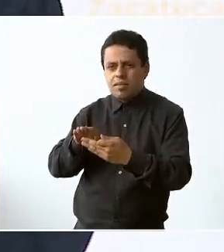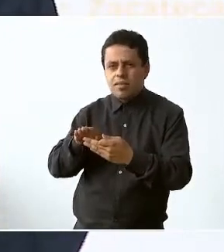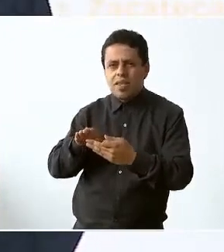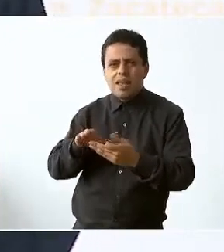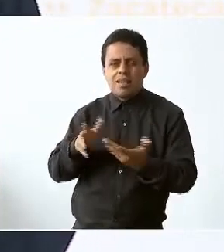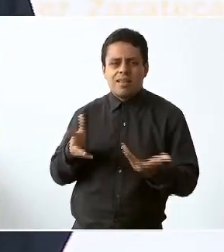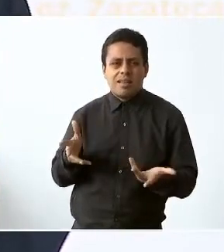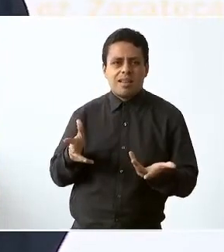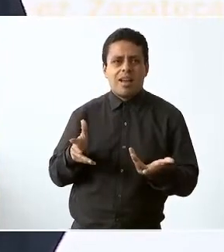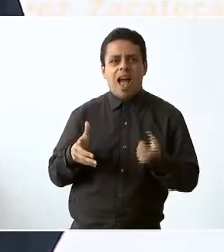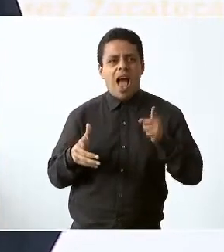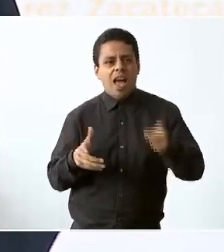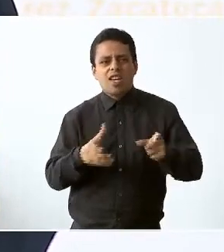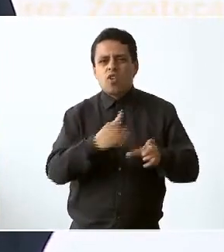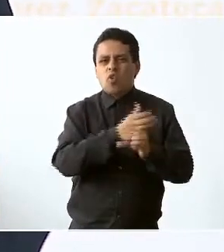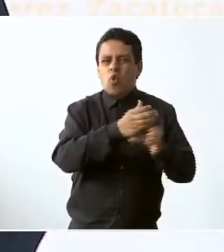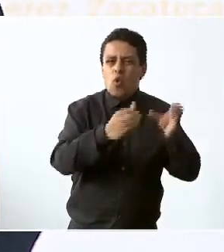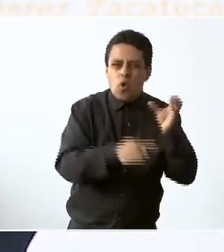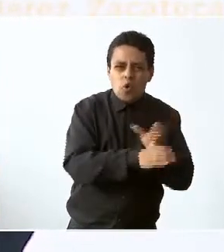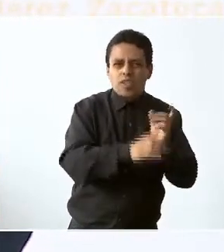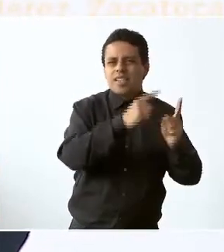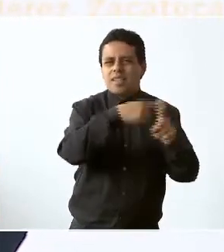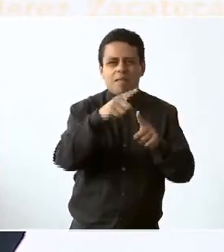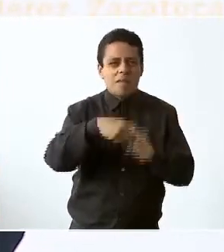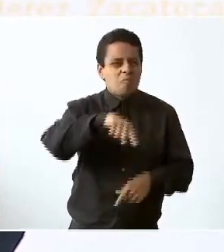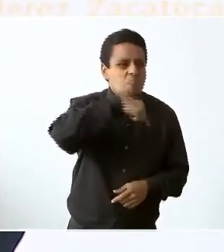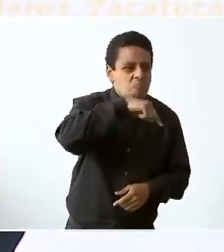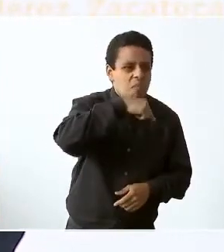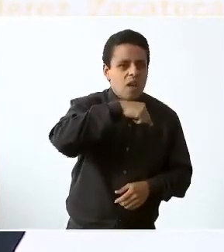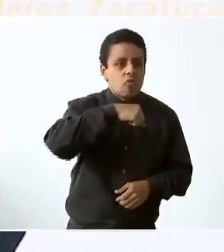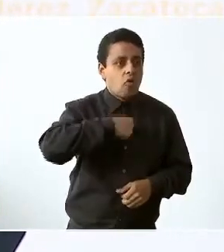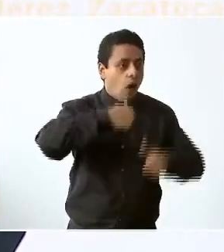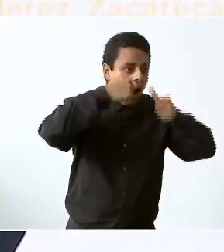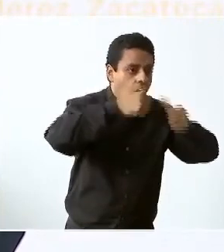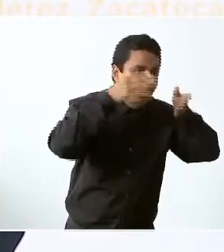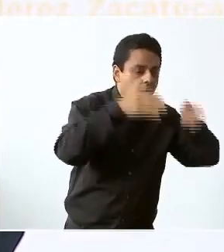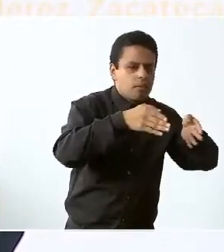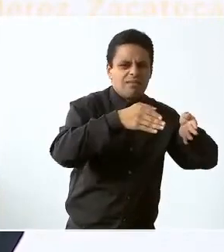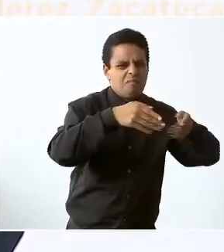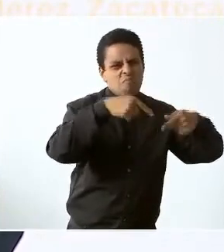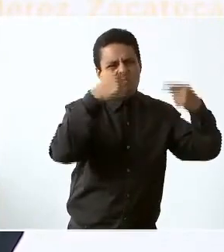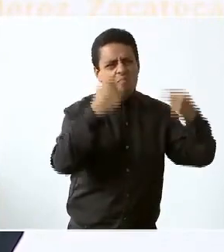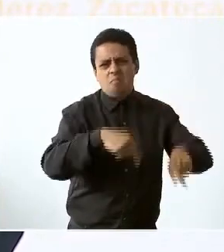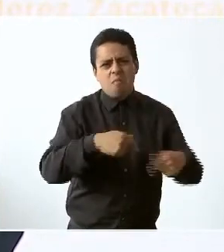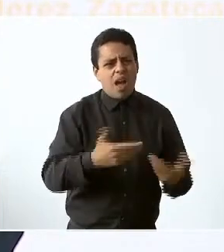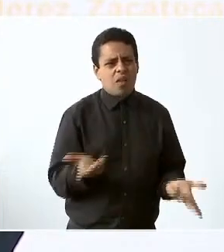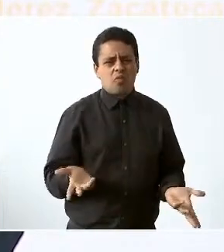desperdiciarla en cosas que no valían la pena.